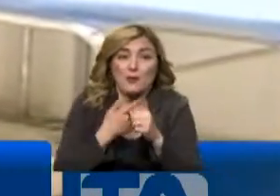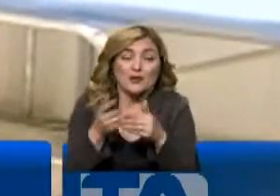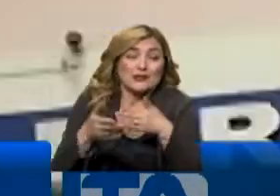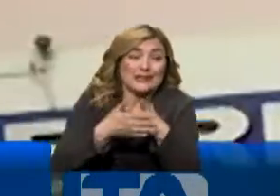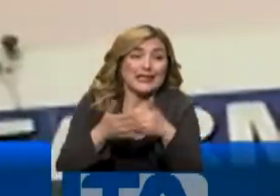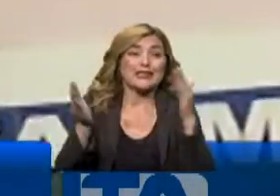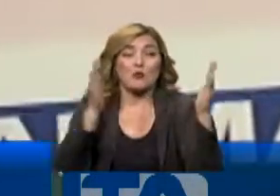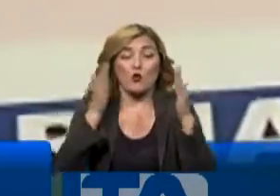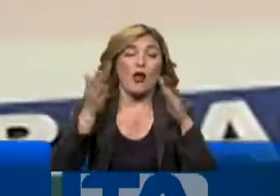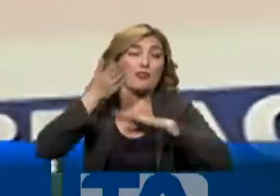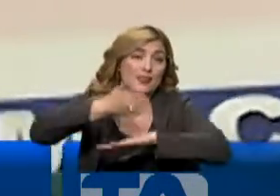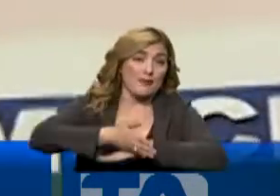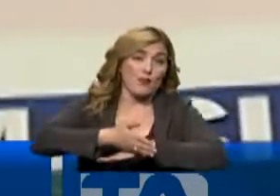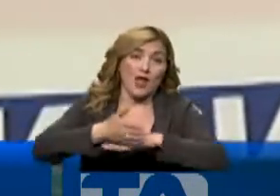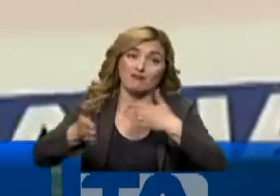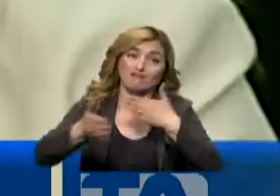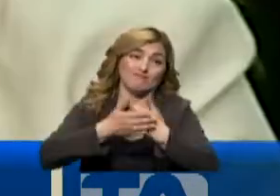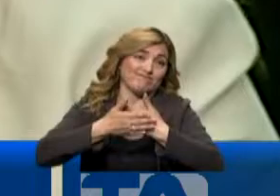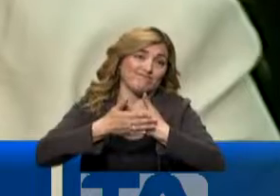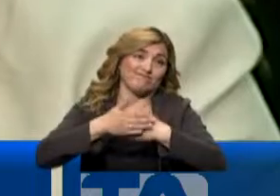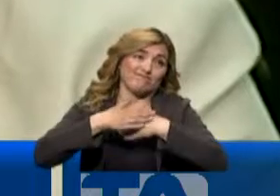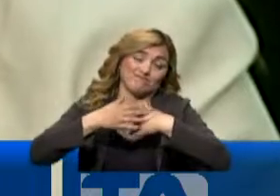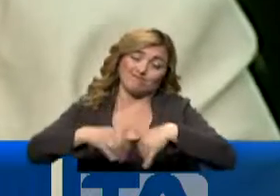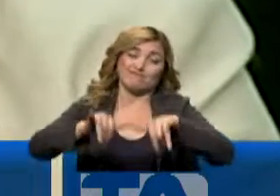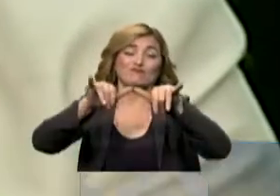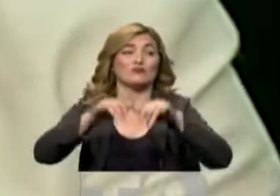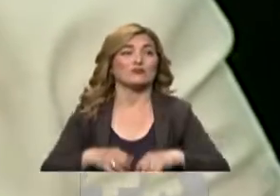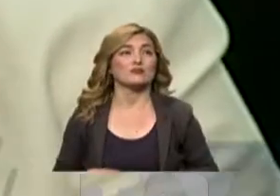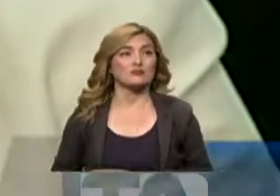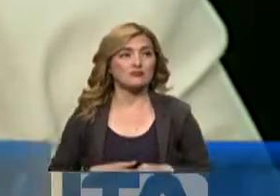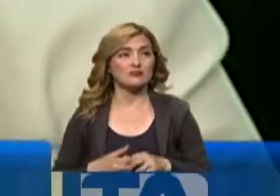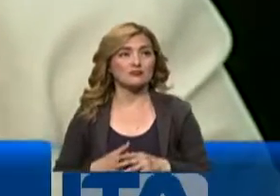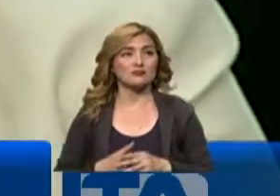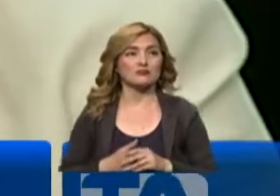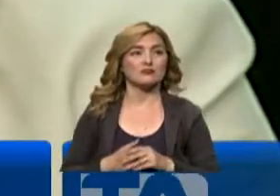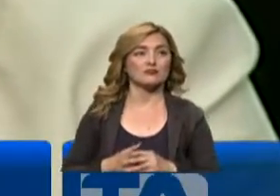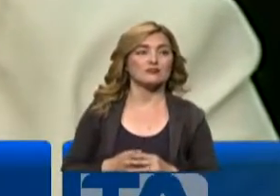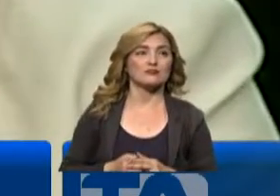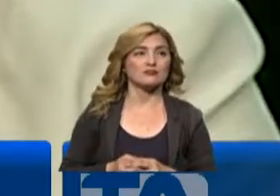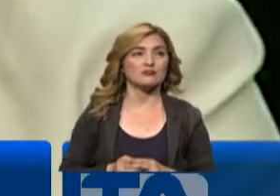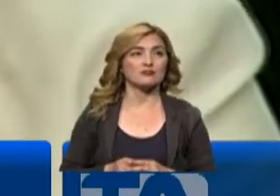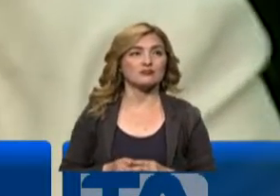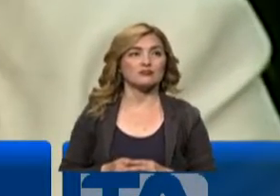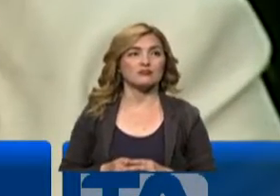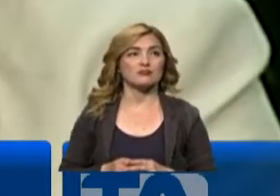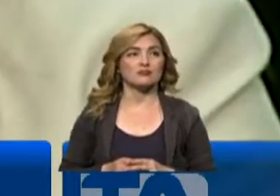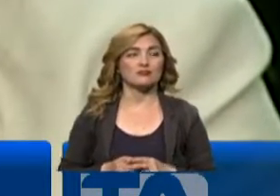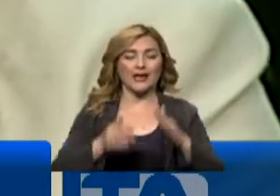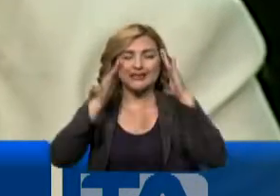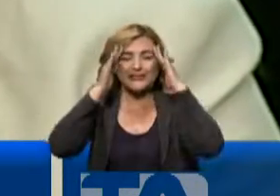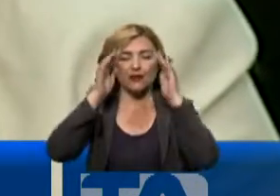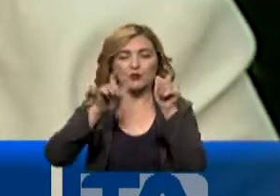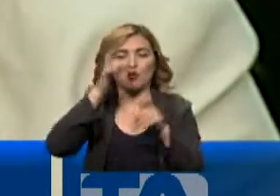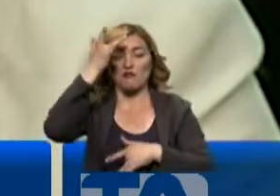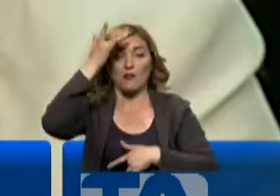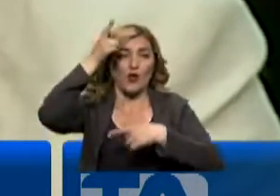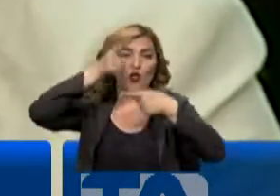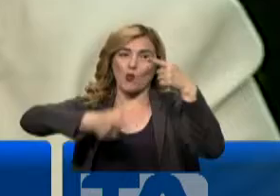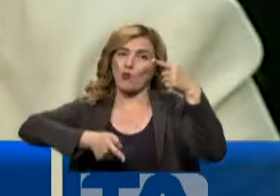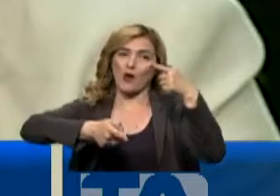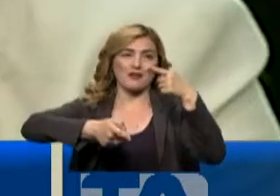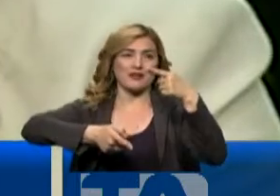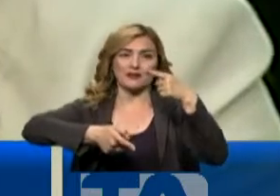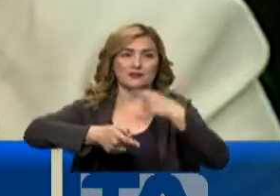cierre temporal y luego a uno definitivo y total. No brinda ya las condiciones necesarias para poder seguir atendiendo pacientes ni